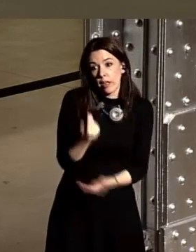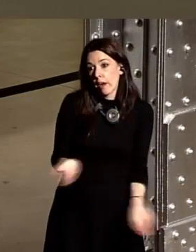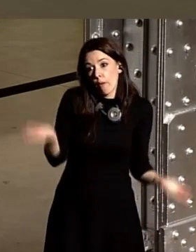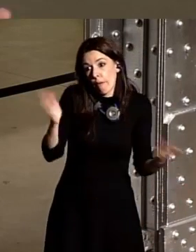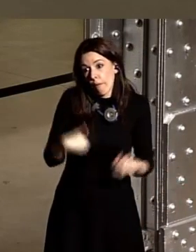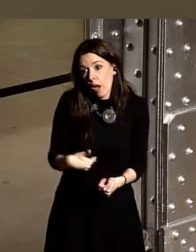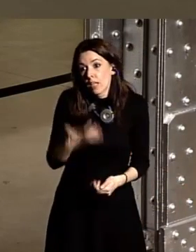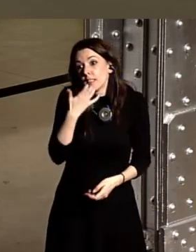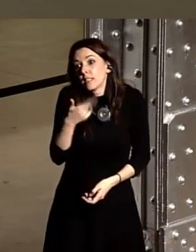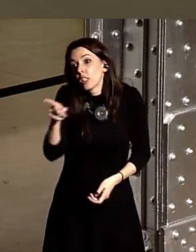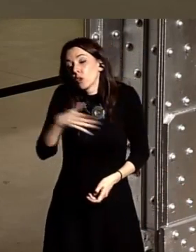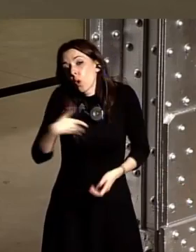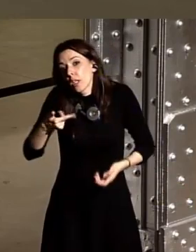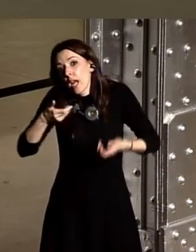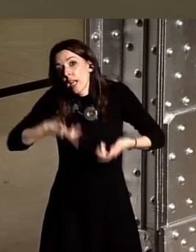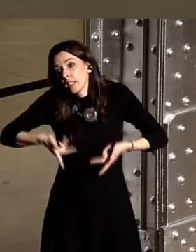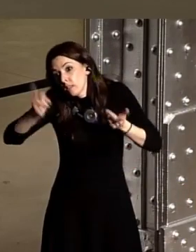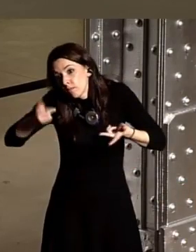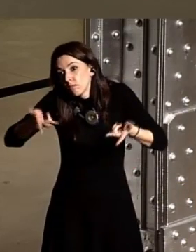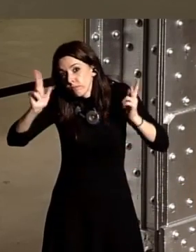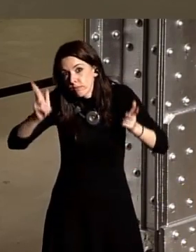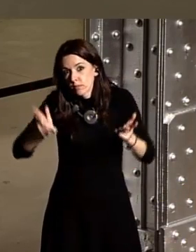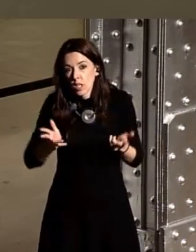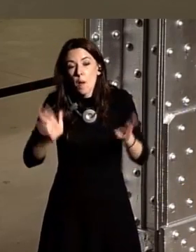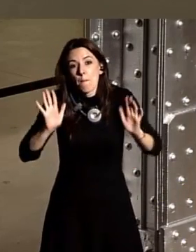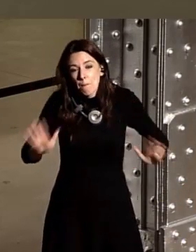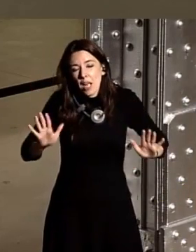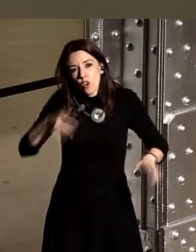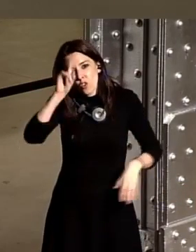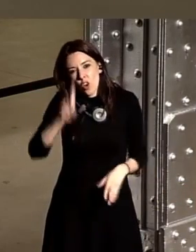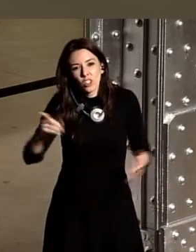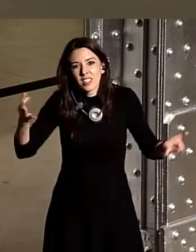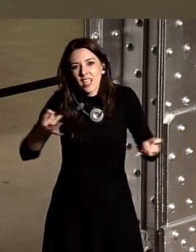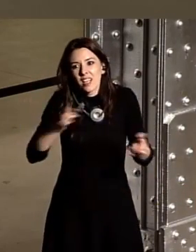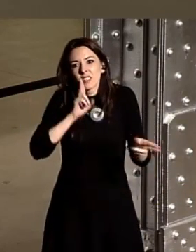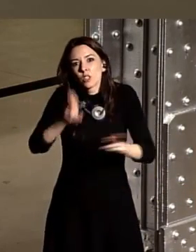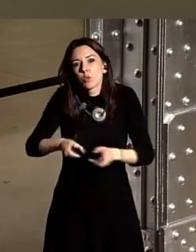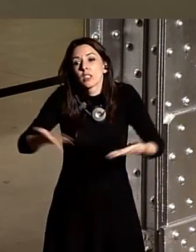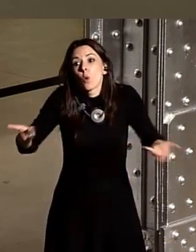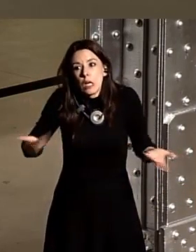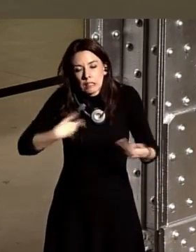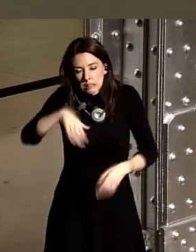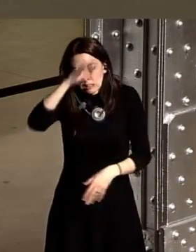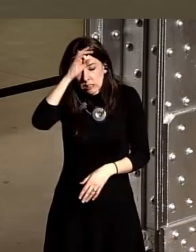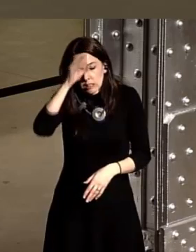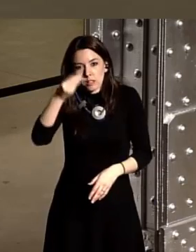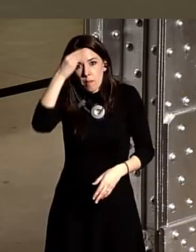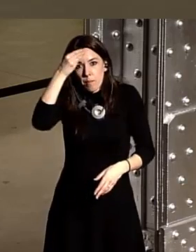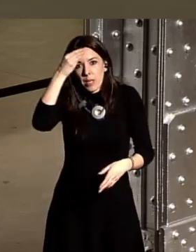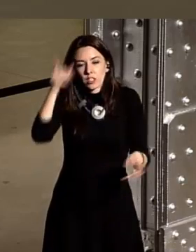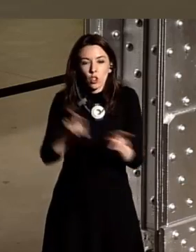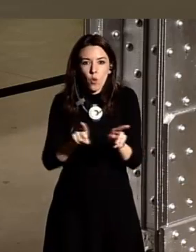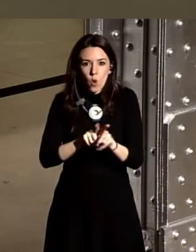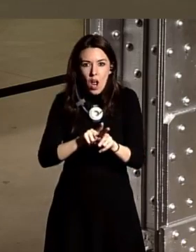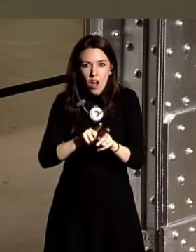dinero, pero si tú quieres ir, puedes ir. Pero no sé qué es la respuesta. Como yo creo que hacer